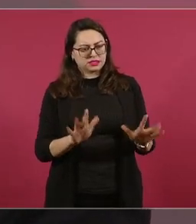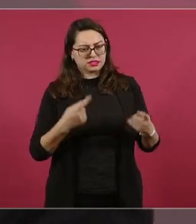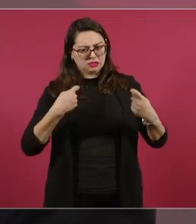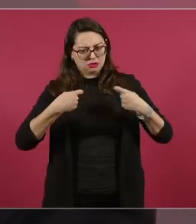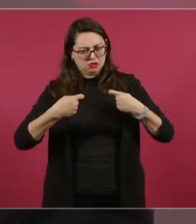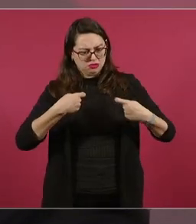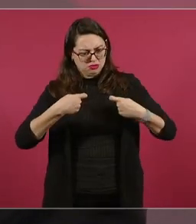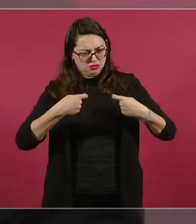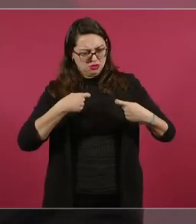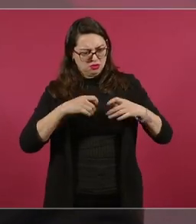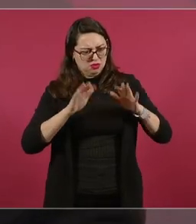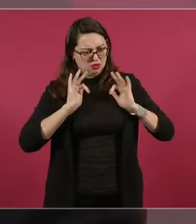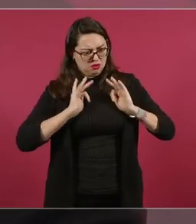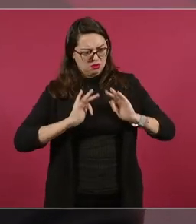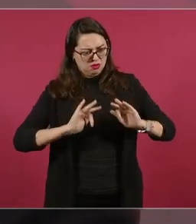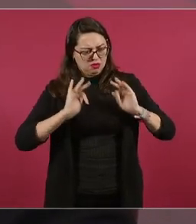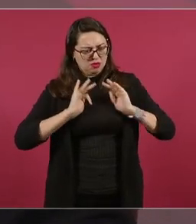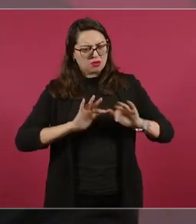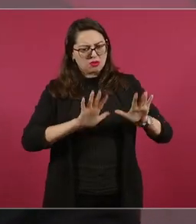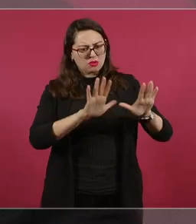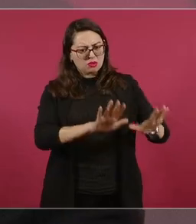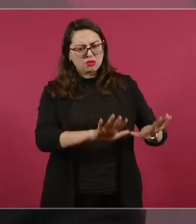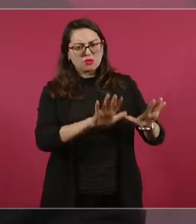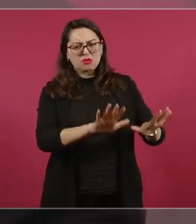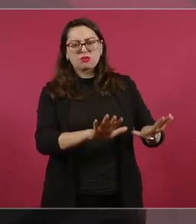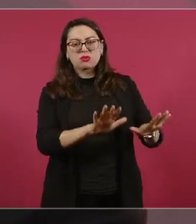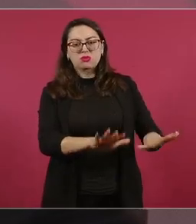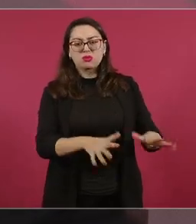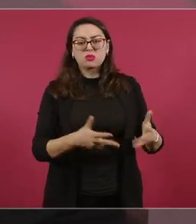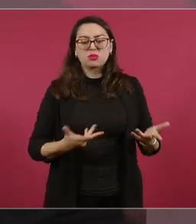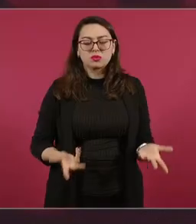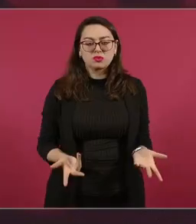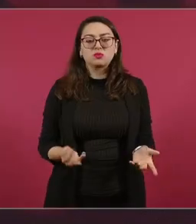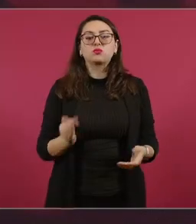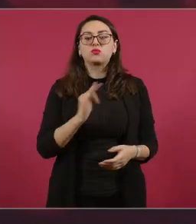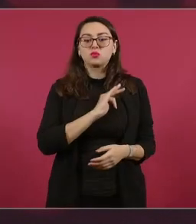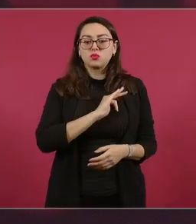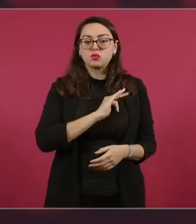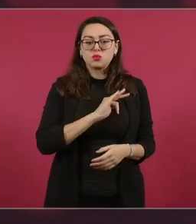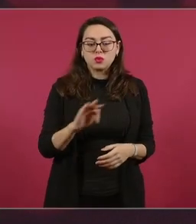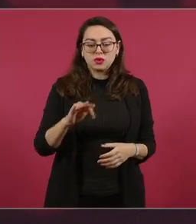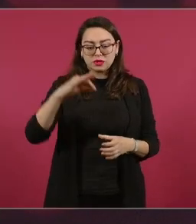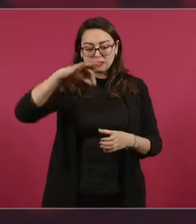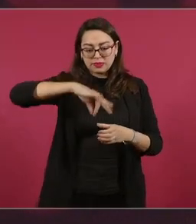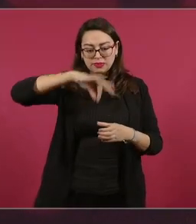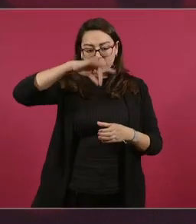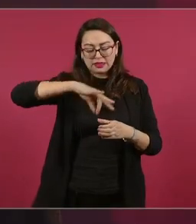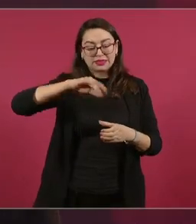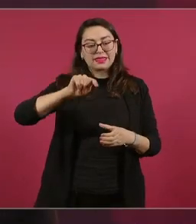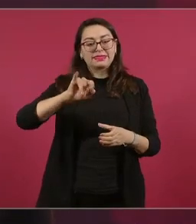autocontrólense, y para eso es buenísimo el té de tila,